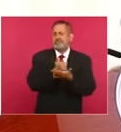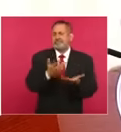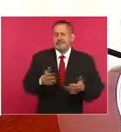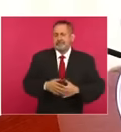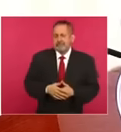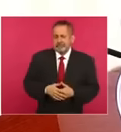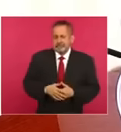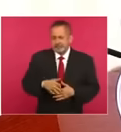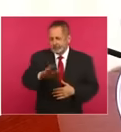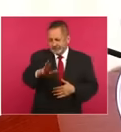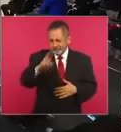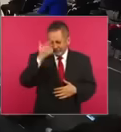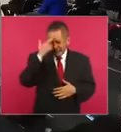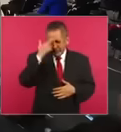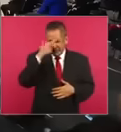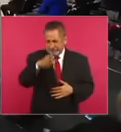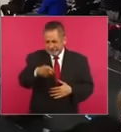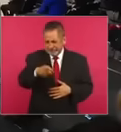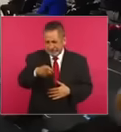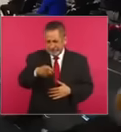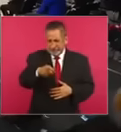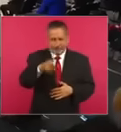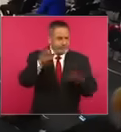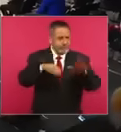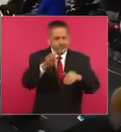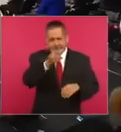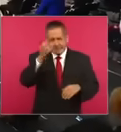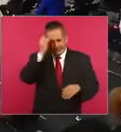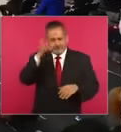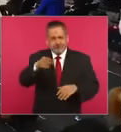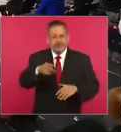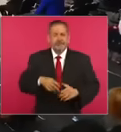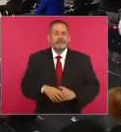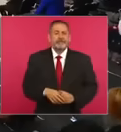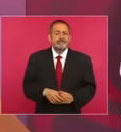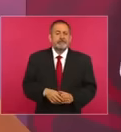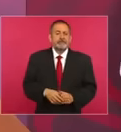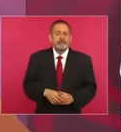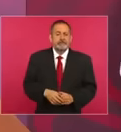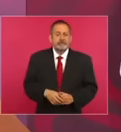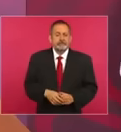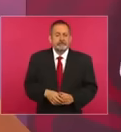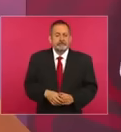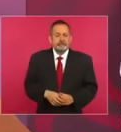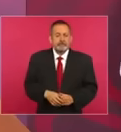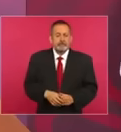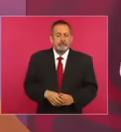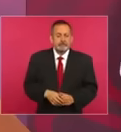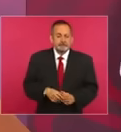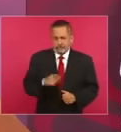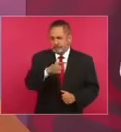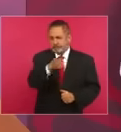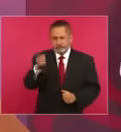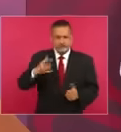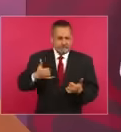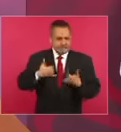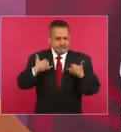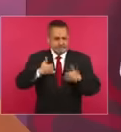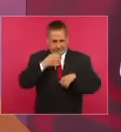Acuérdense de un caso, es que se olvidan las cosas, pero para los